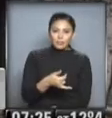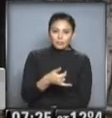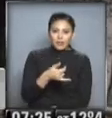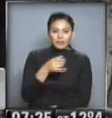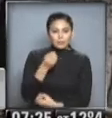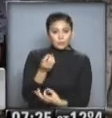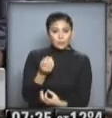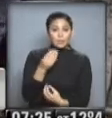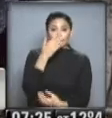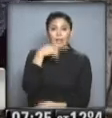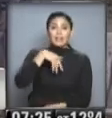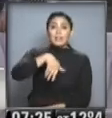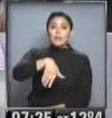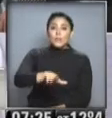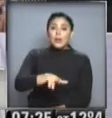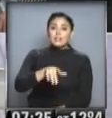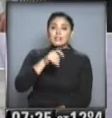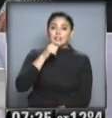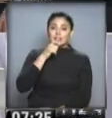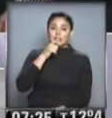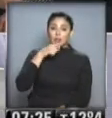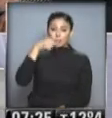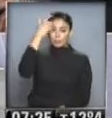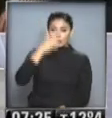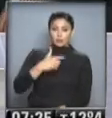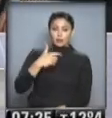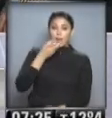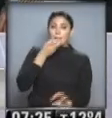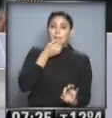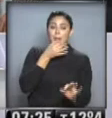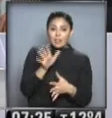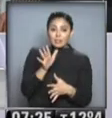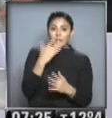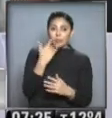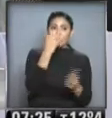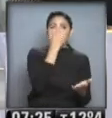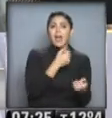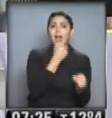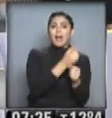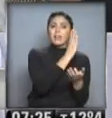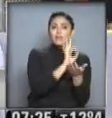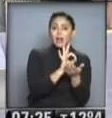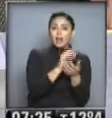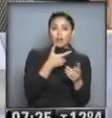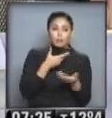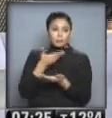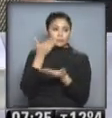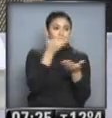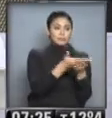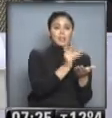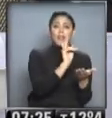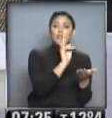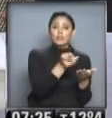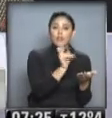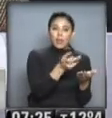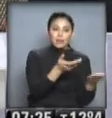mucho agrado, porque después, quien vende una propiedad, sí puede ir al Banco Central y canjearlo directamente por dólares y al mismo valor que está